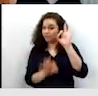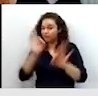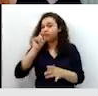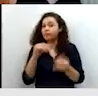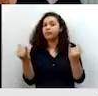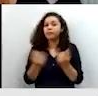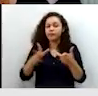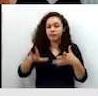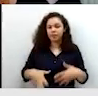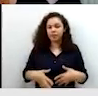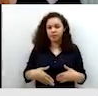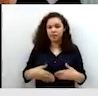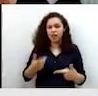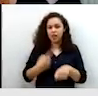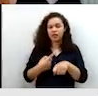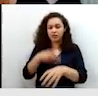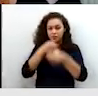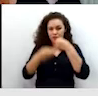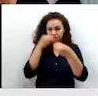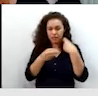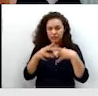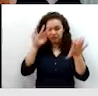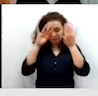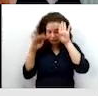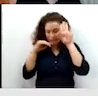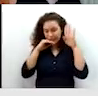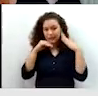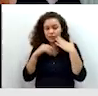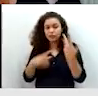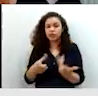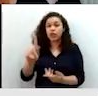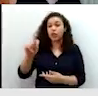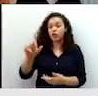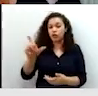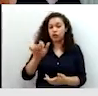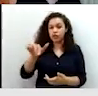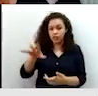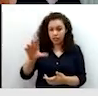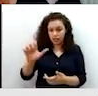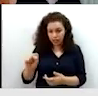por alimentos, en este caso ya sea que por toxinas o por